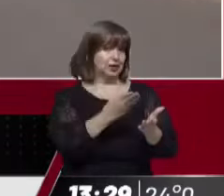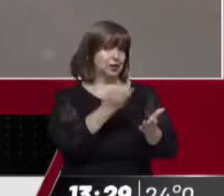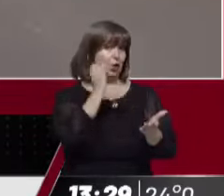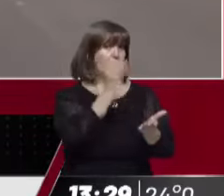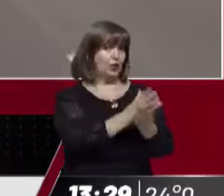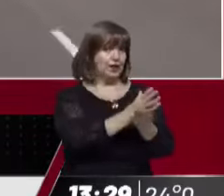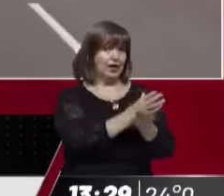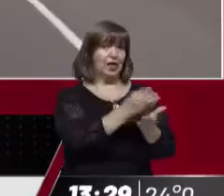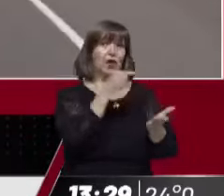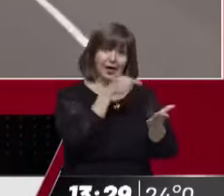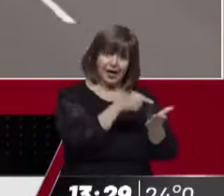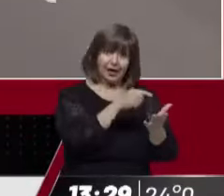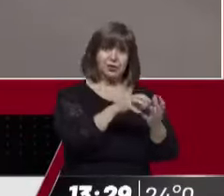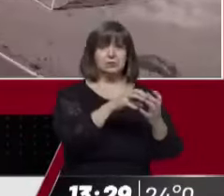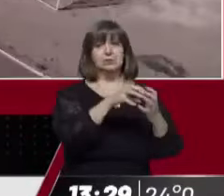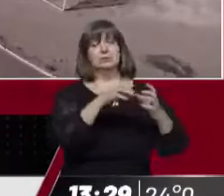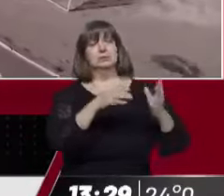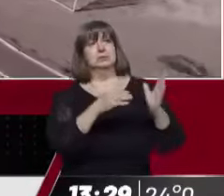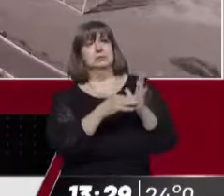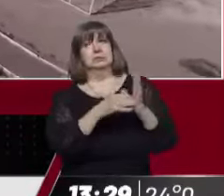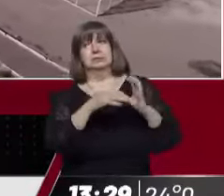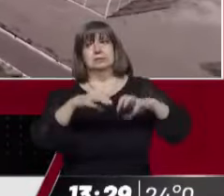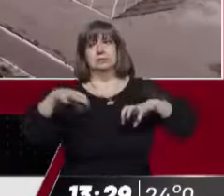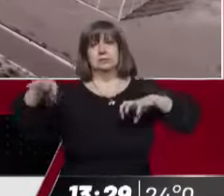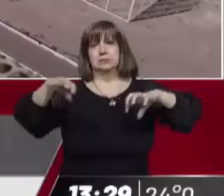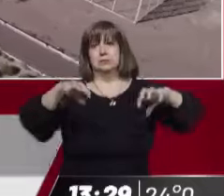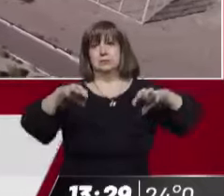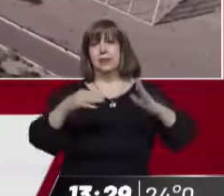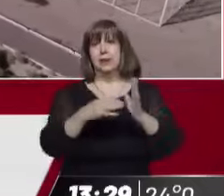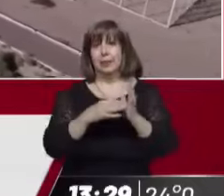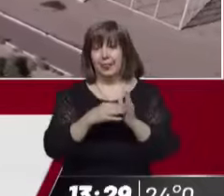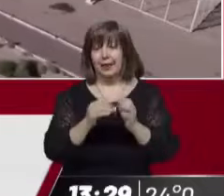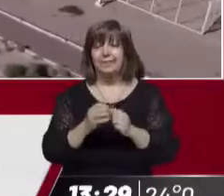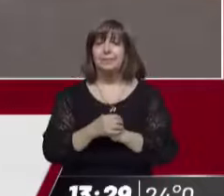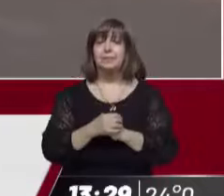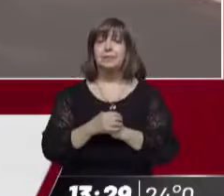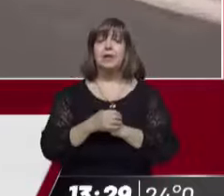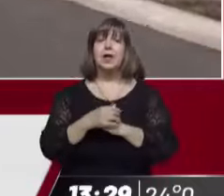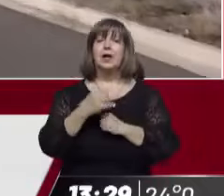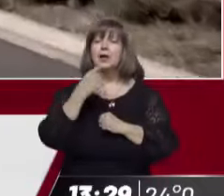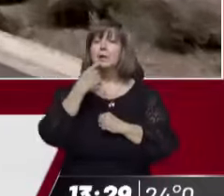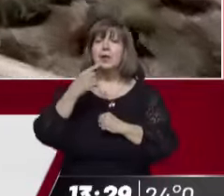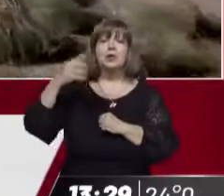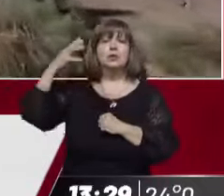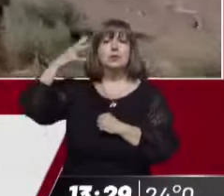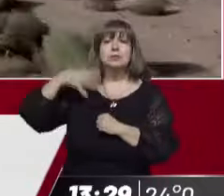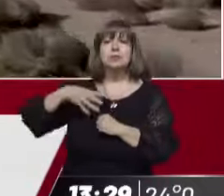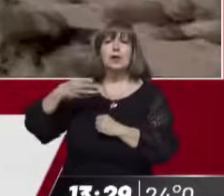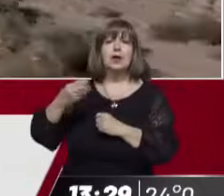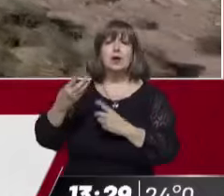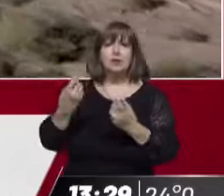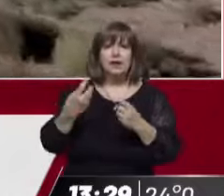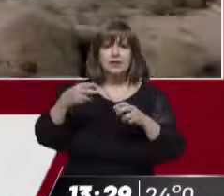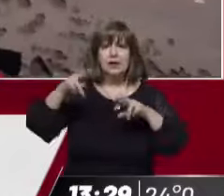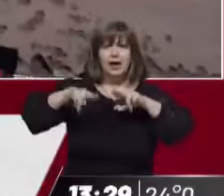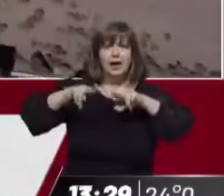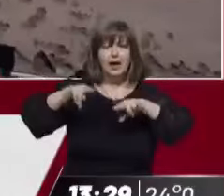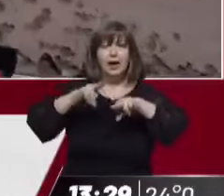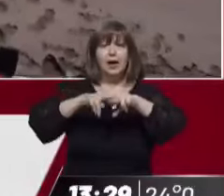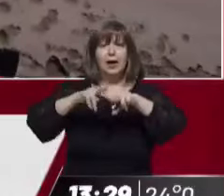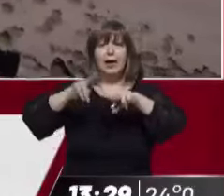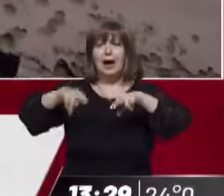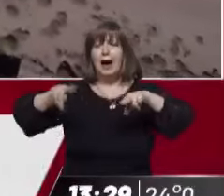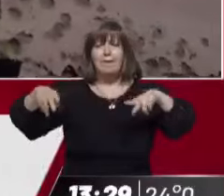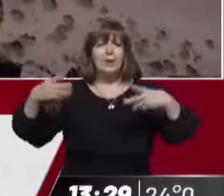reacomodamiento y demás, ¿cuántas plazas le falta a Mendoza para solucionar el problema de la sobrepoblación? Bueno, esto es un